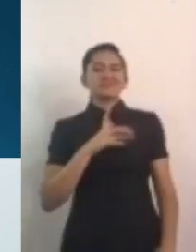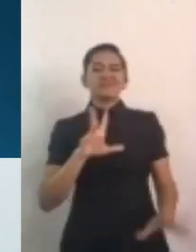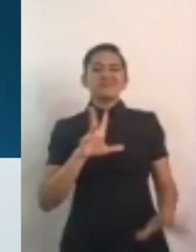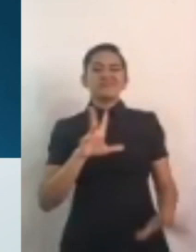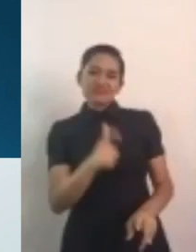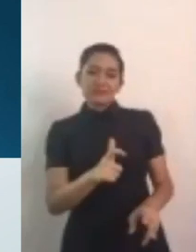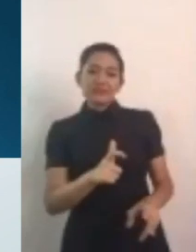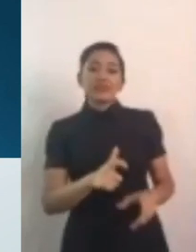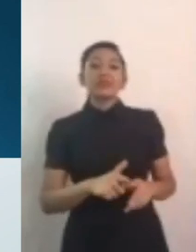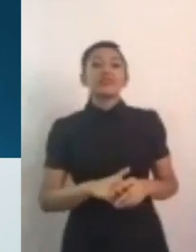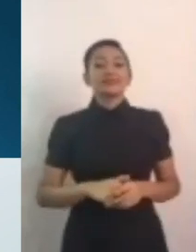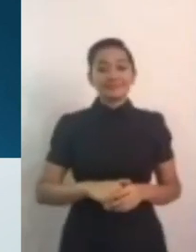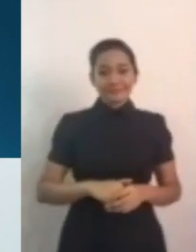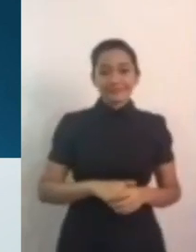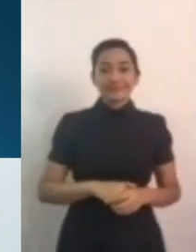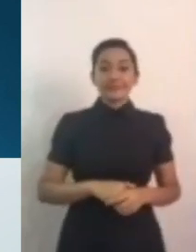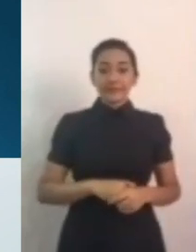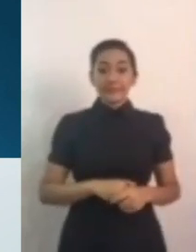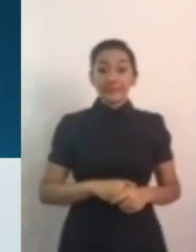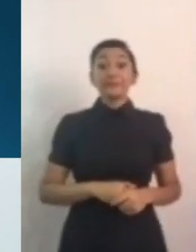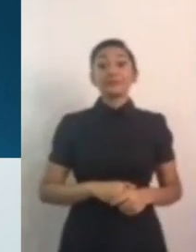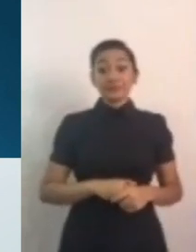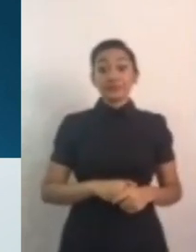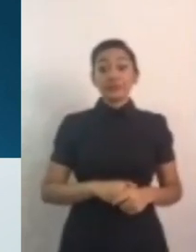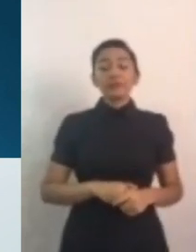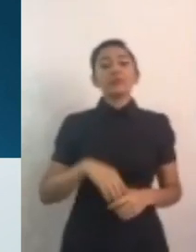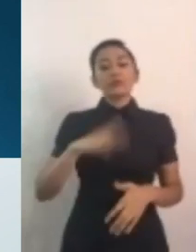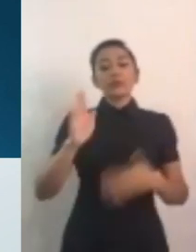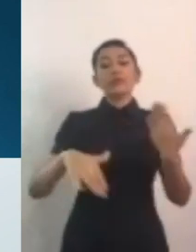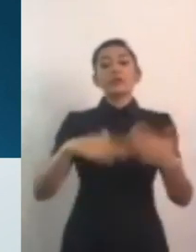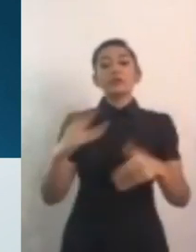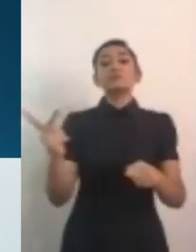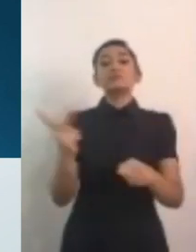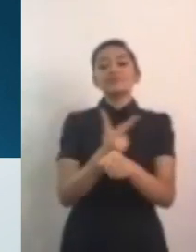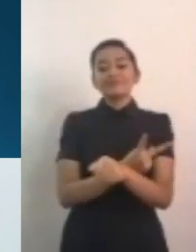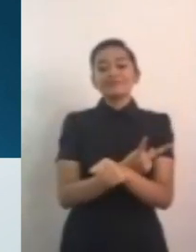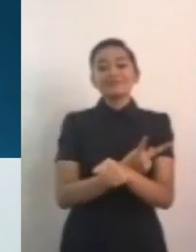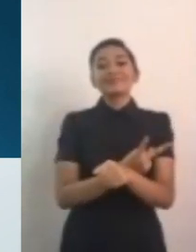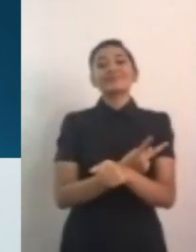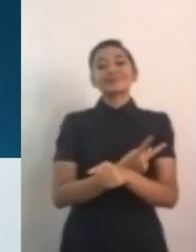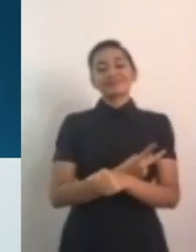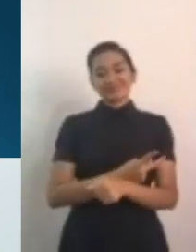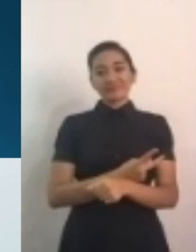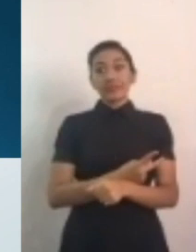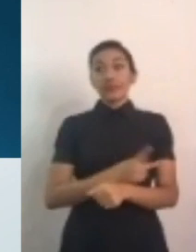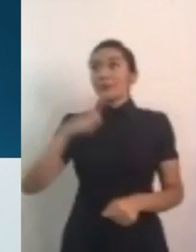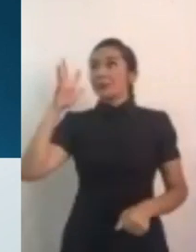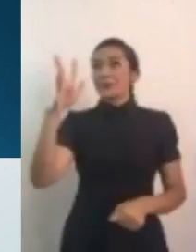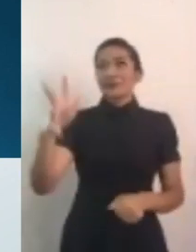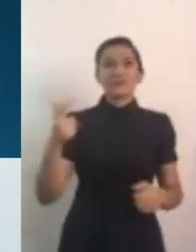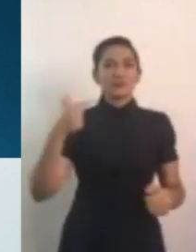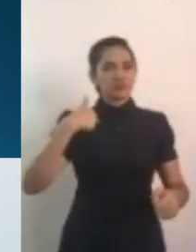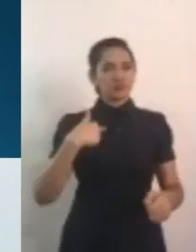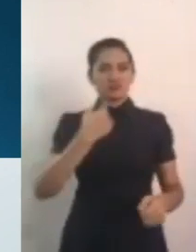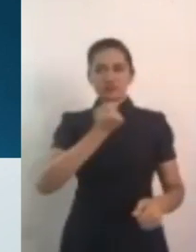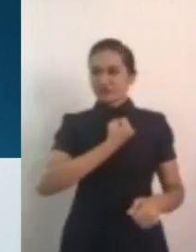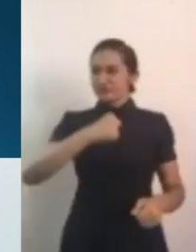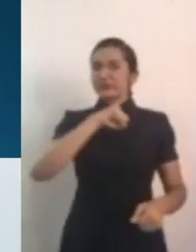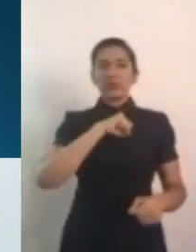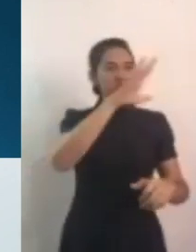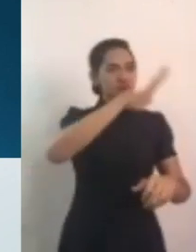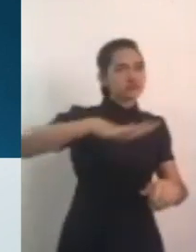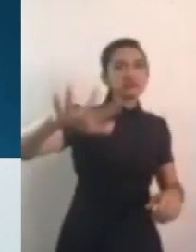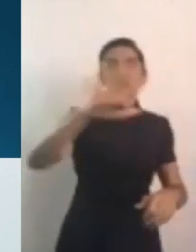adaptarnos a la propia cuarentena. Esto se desarrolla como una desesperanza. Esta desactivación